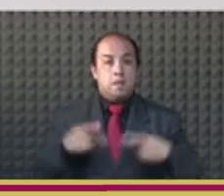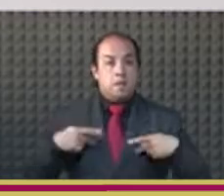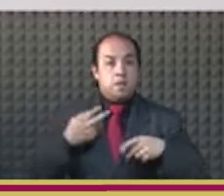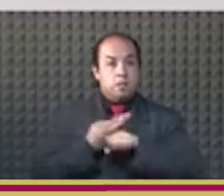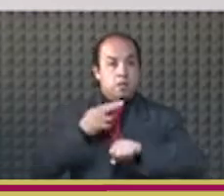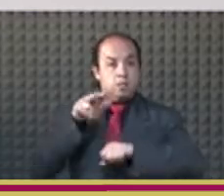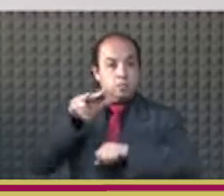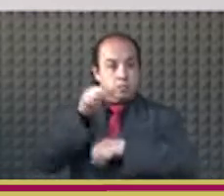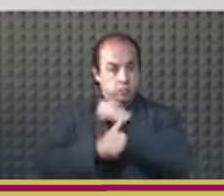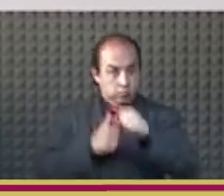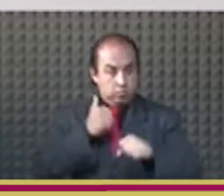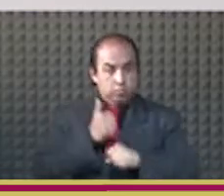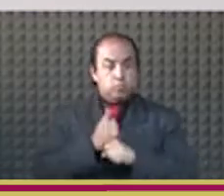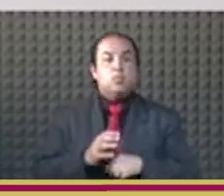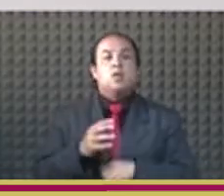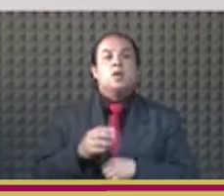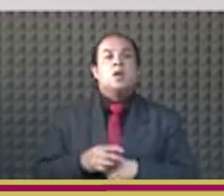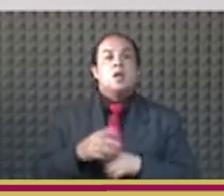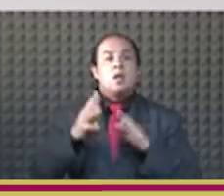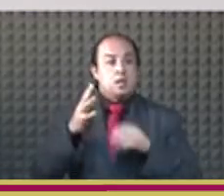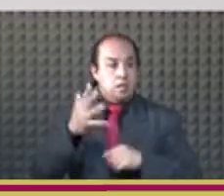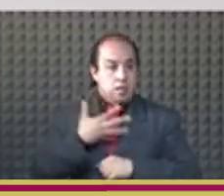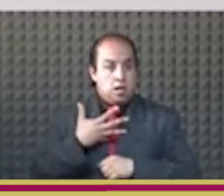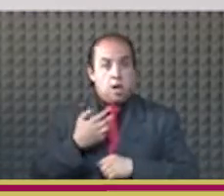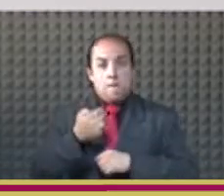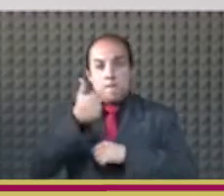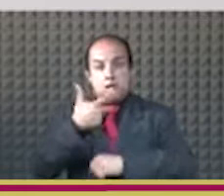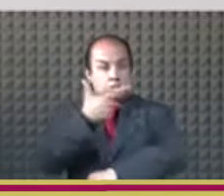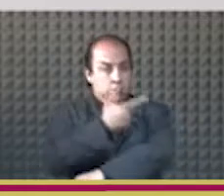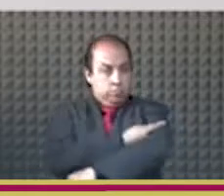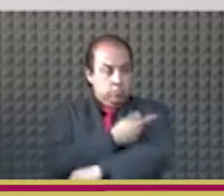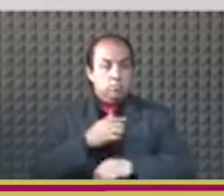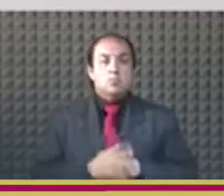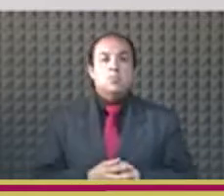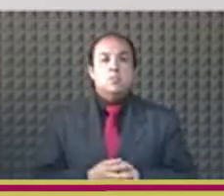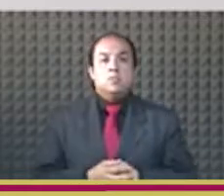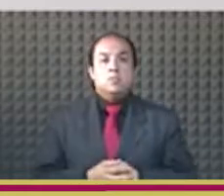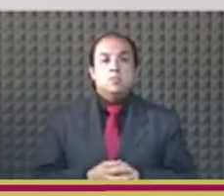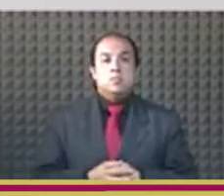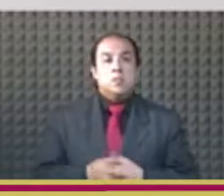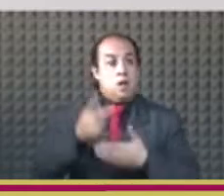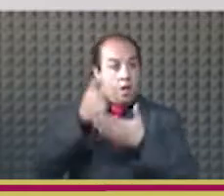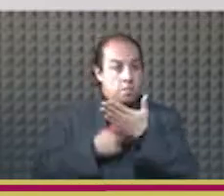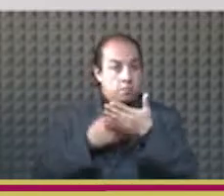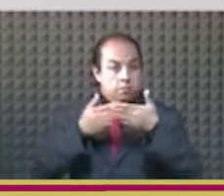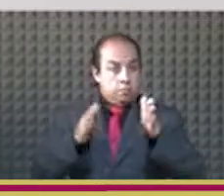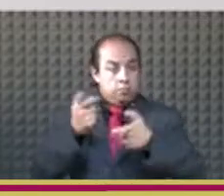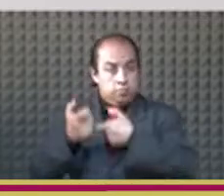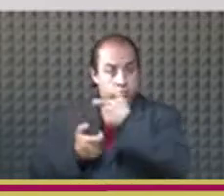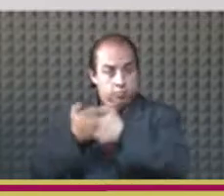mayores de 18 años ya han recibido al menos una primera dosis de vacuna. De este plan de